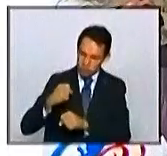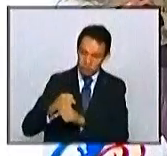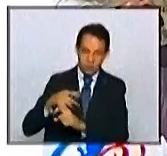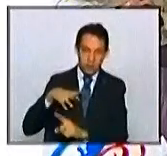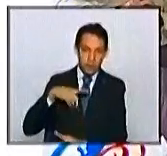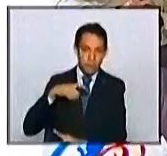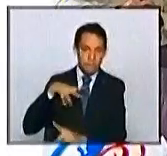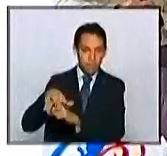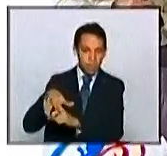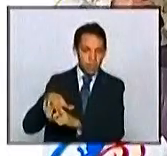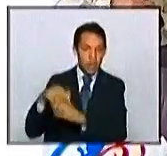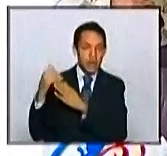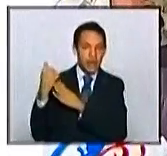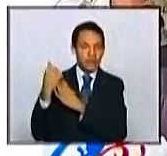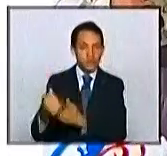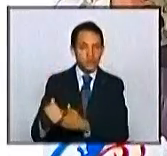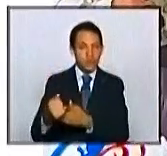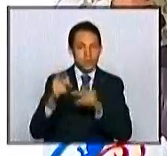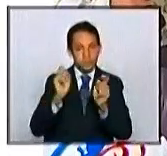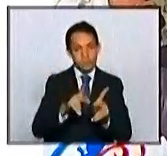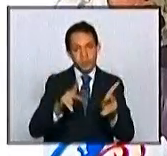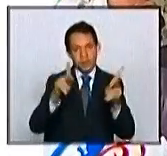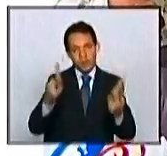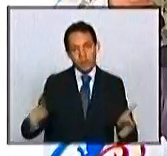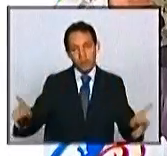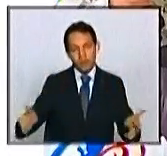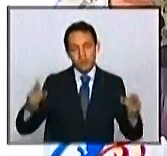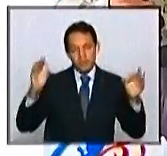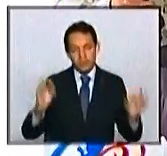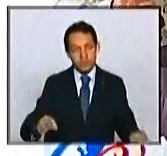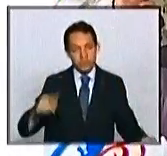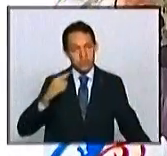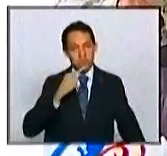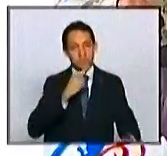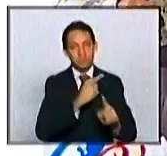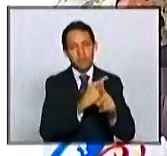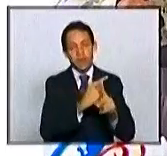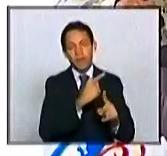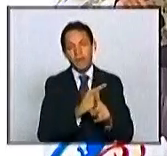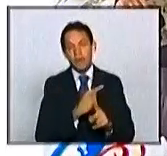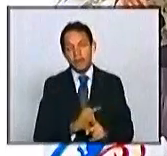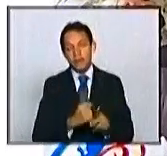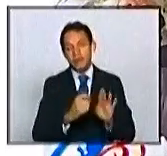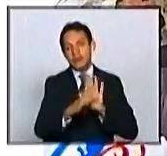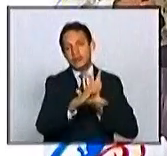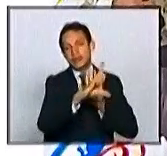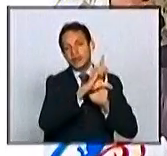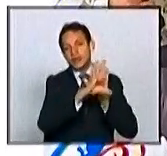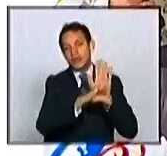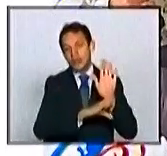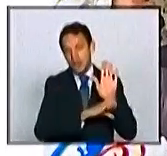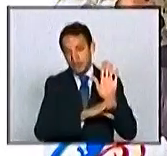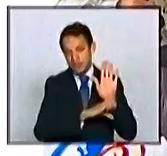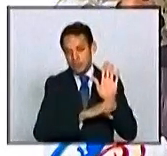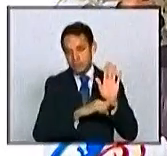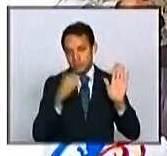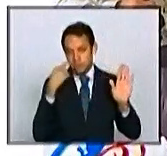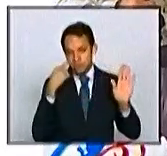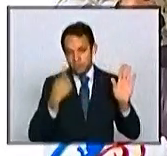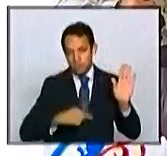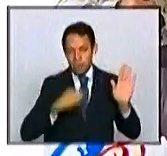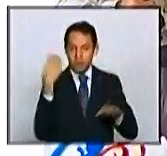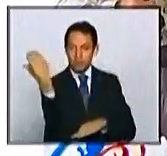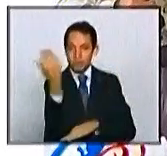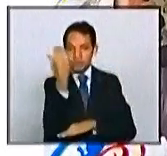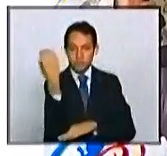mejorar esos aspectos en las empresas y que estemos cumpliendo con algo que la legislación laboral colombiana les está poniendo a